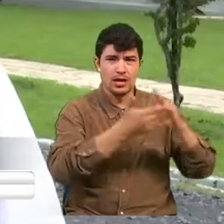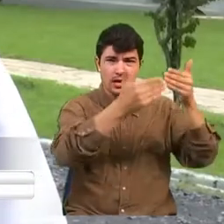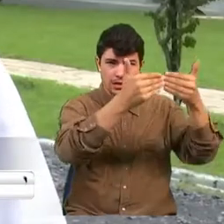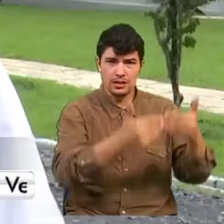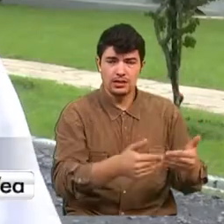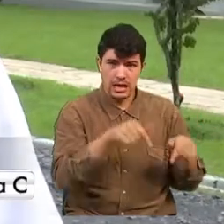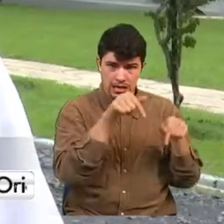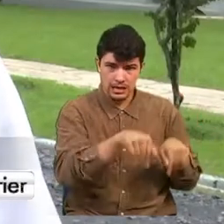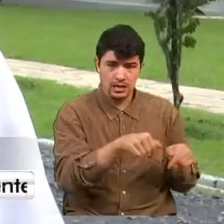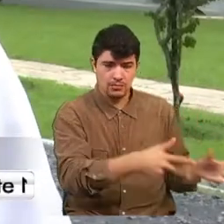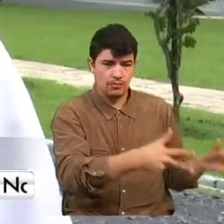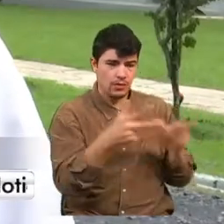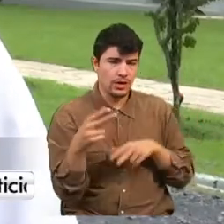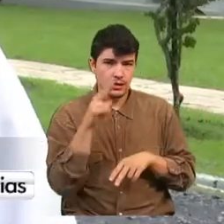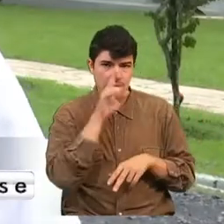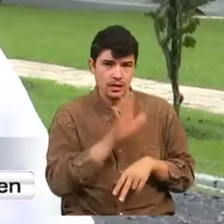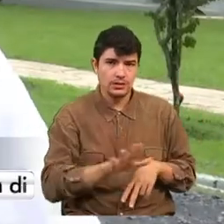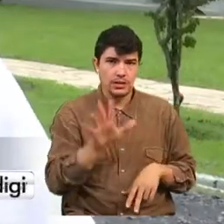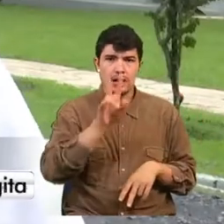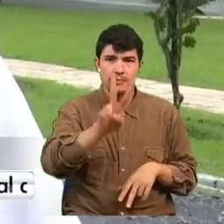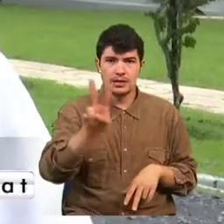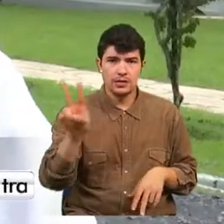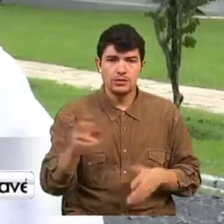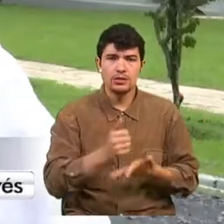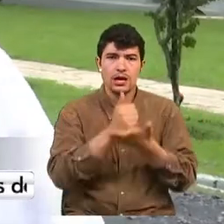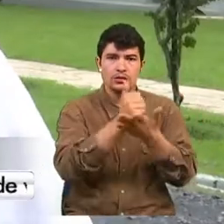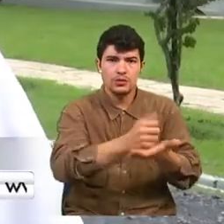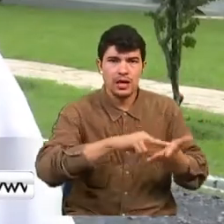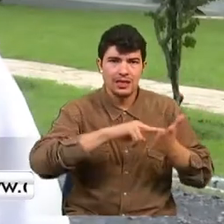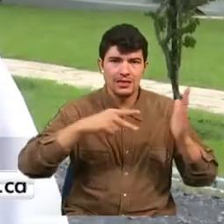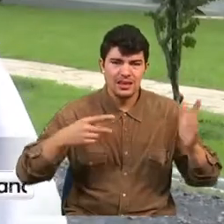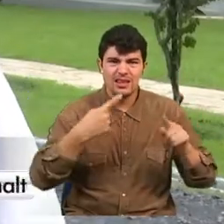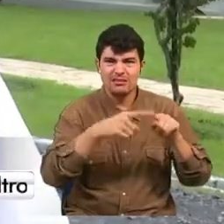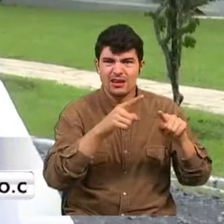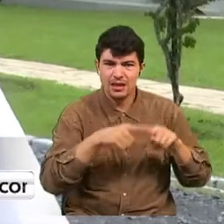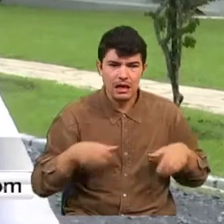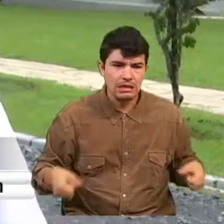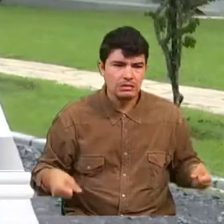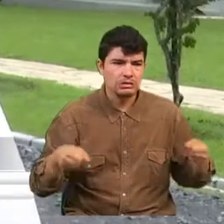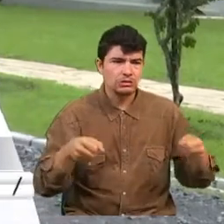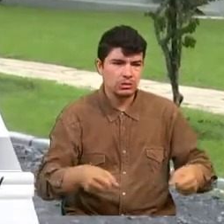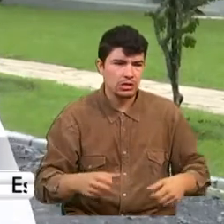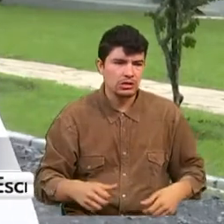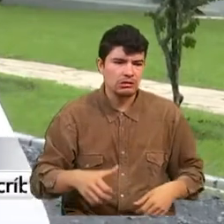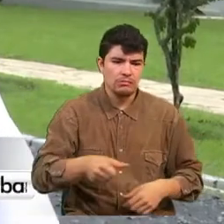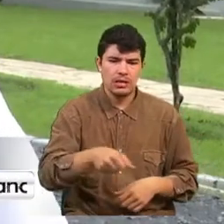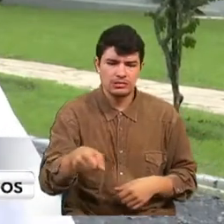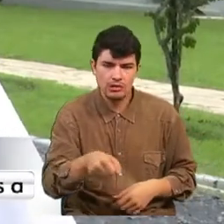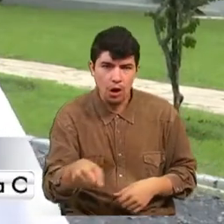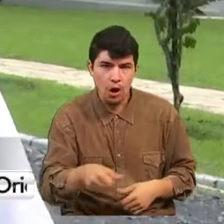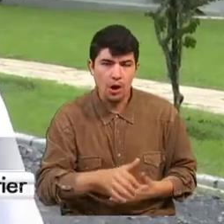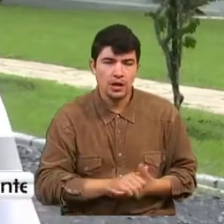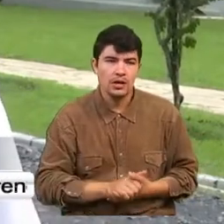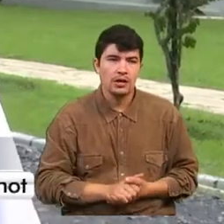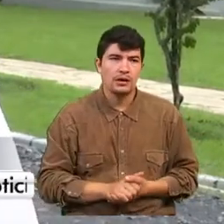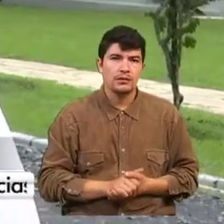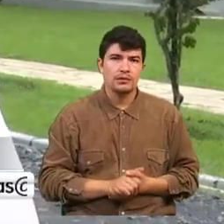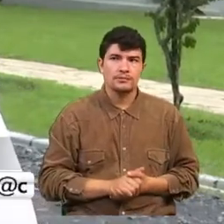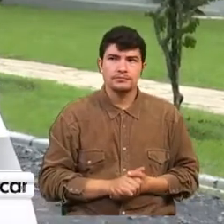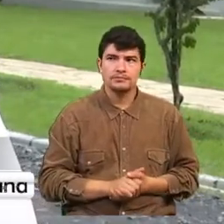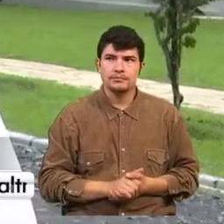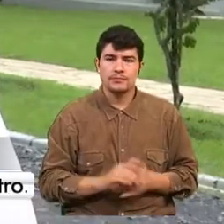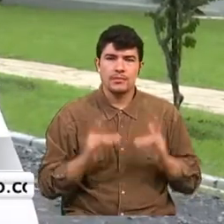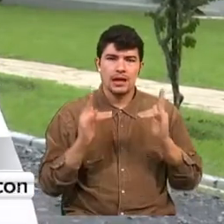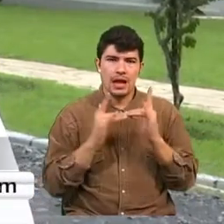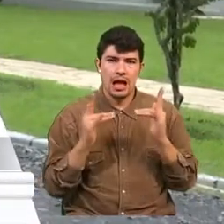Puente Nacional 22 ayudas técnicas, entre otras cosas sillas de ruedas, bastones, entregamos una